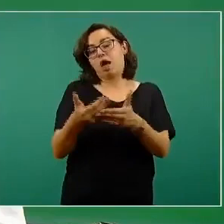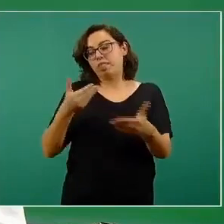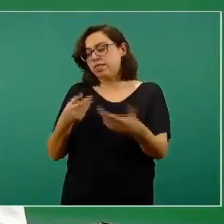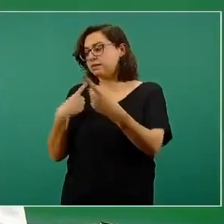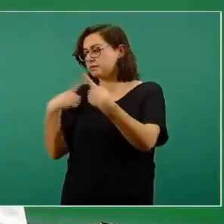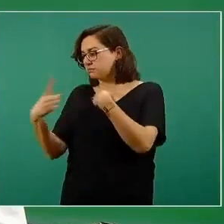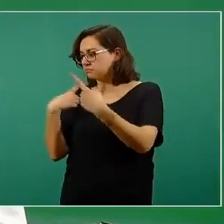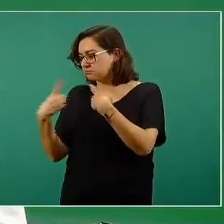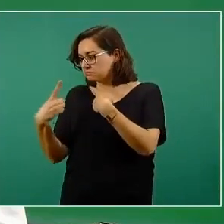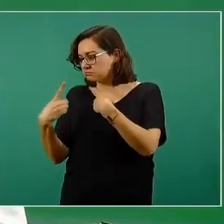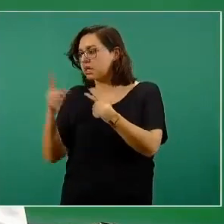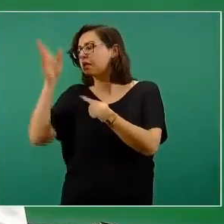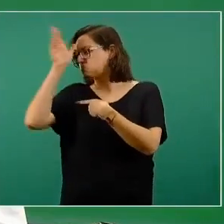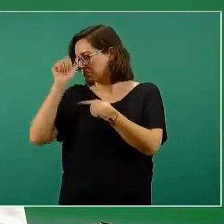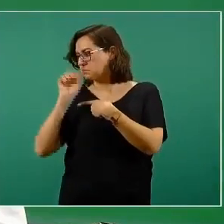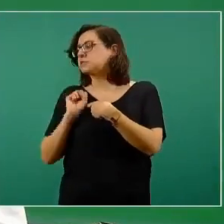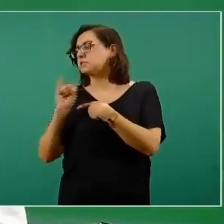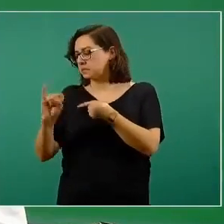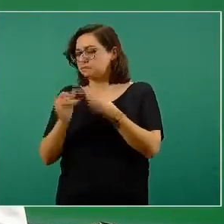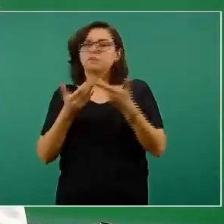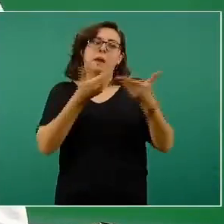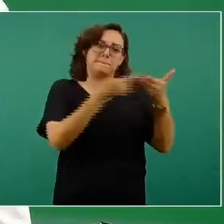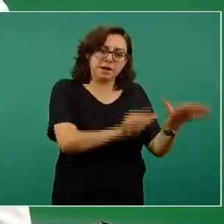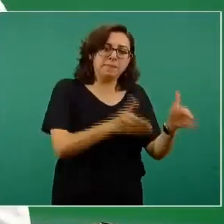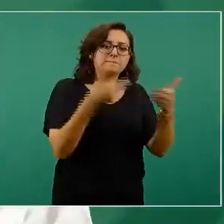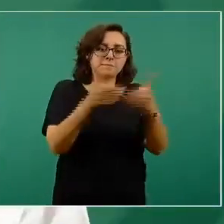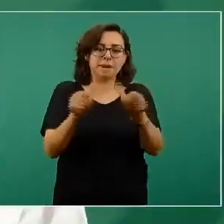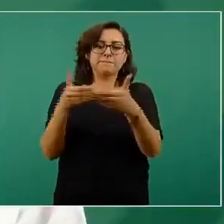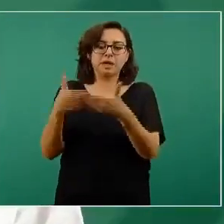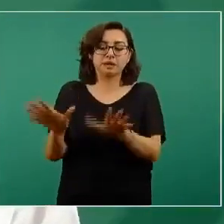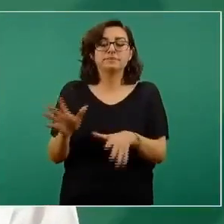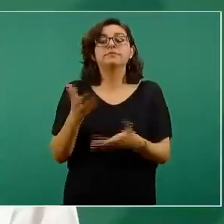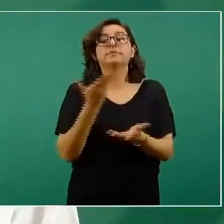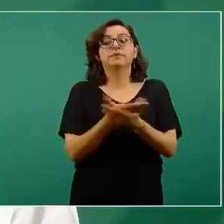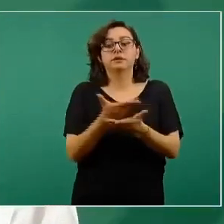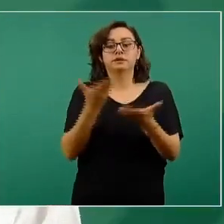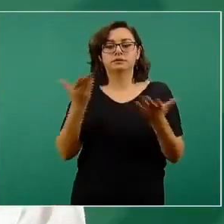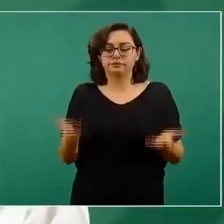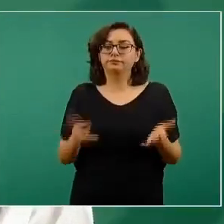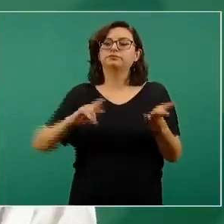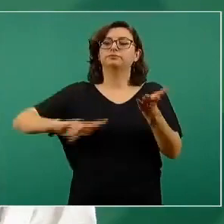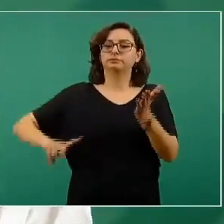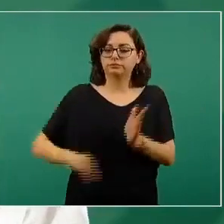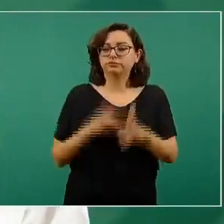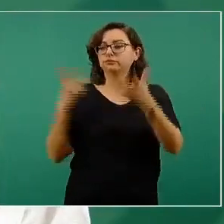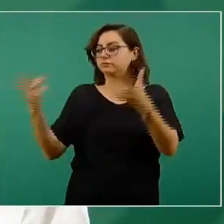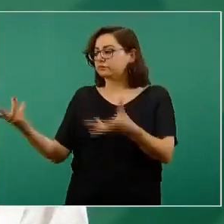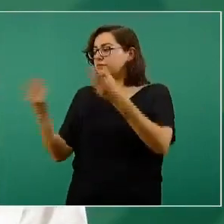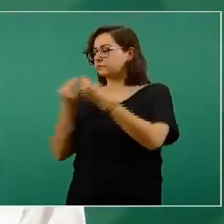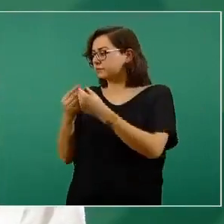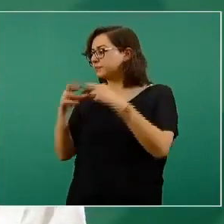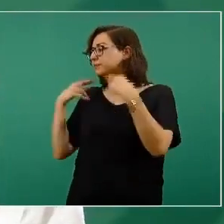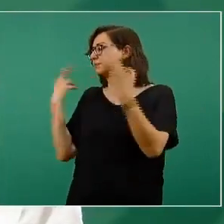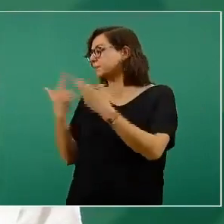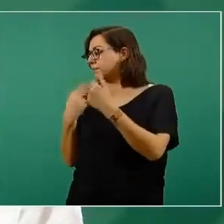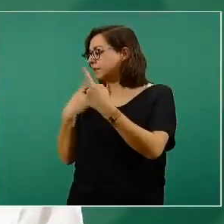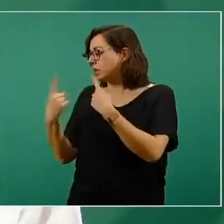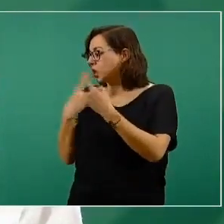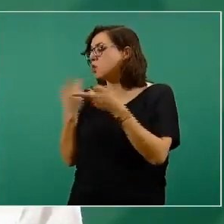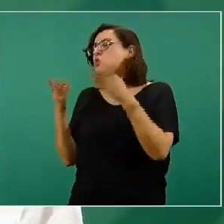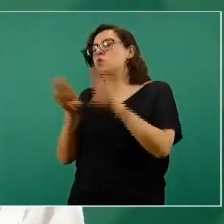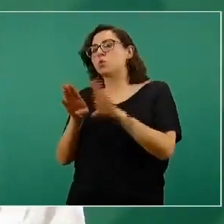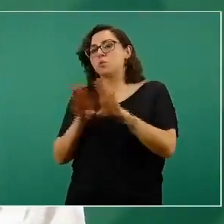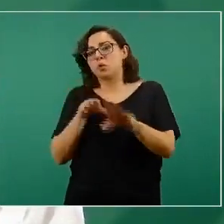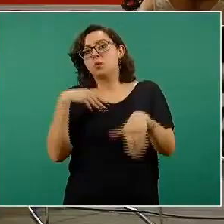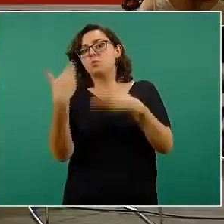su trabajo para tener esa dimensión amplia. Y ahora lo volvimos a hacer para estas recomendaciones que tienen que ver con la